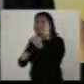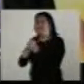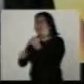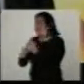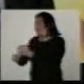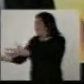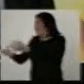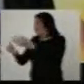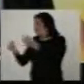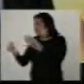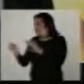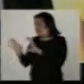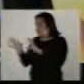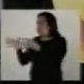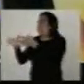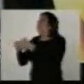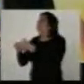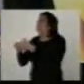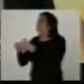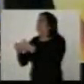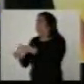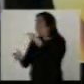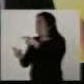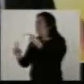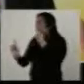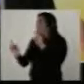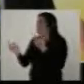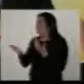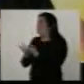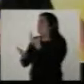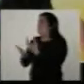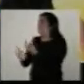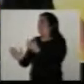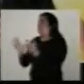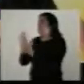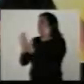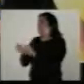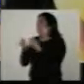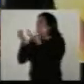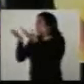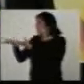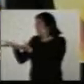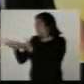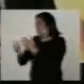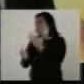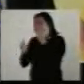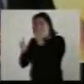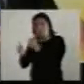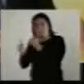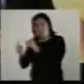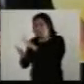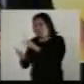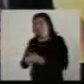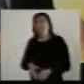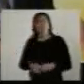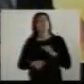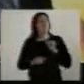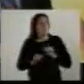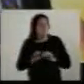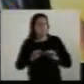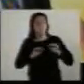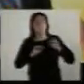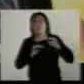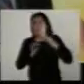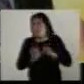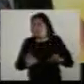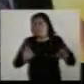trabajar muchísimo por el colectivo con este proyecto de ley que están presentando. Realmente lindo todo. Sí, un paso